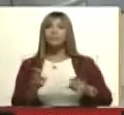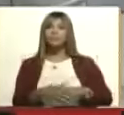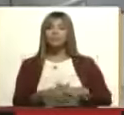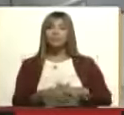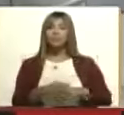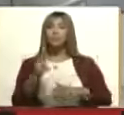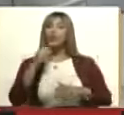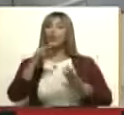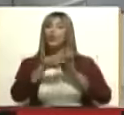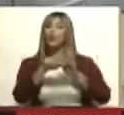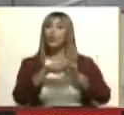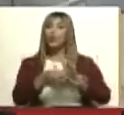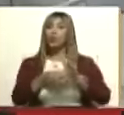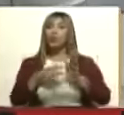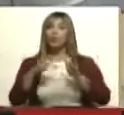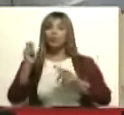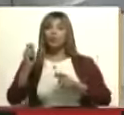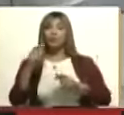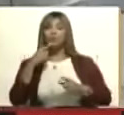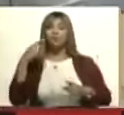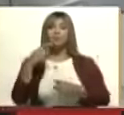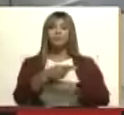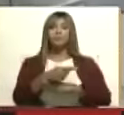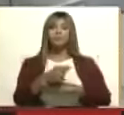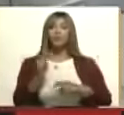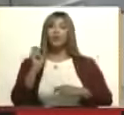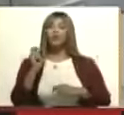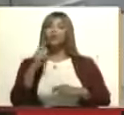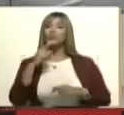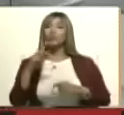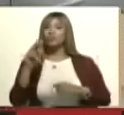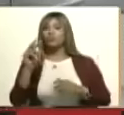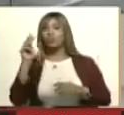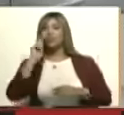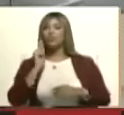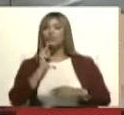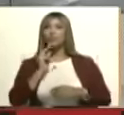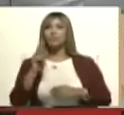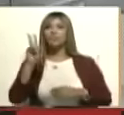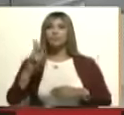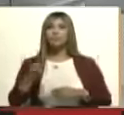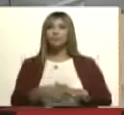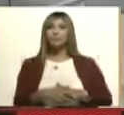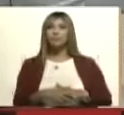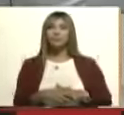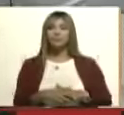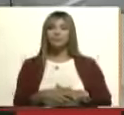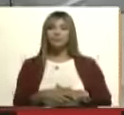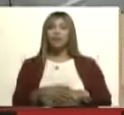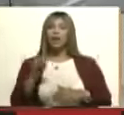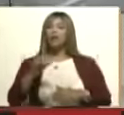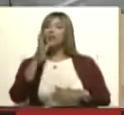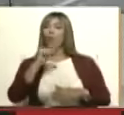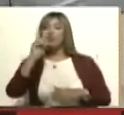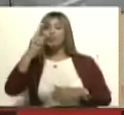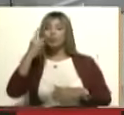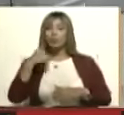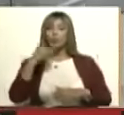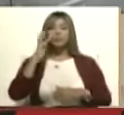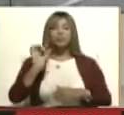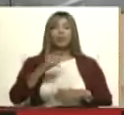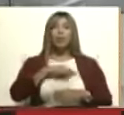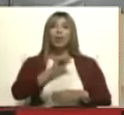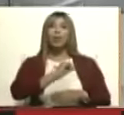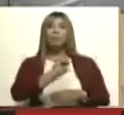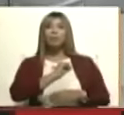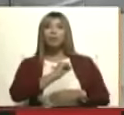cuya norma constitucional la mandata la Constitución de la República Bolivariana de Venezuela y donde aquí no hay dudas. O sea, yo creo que el